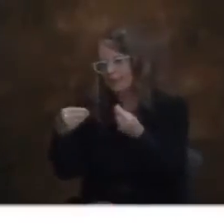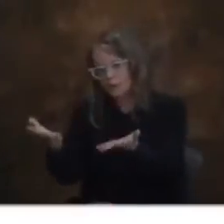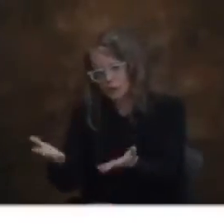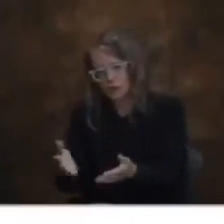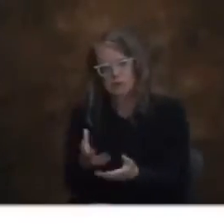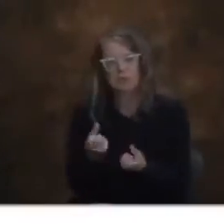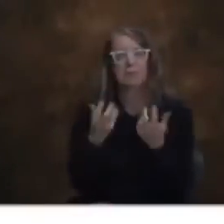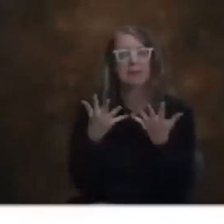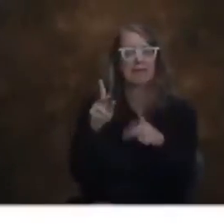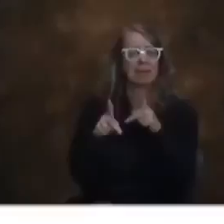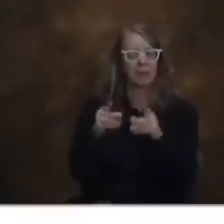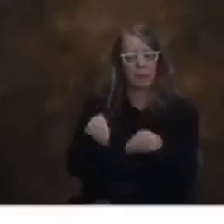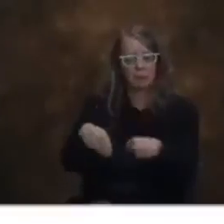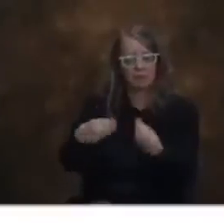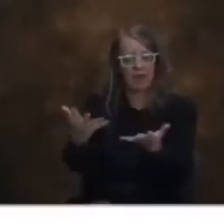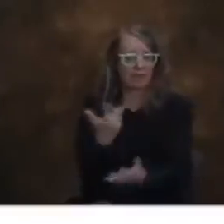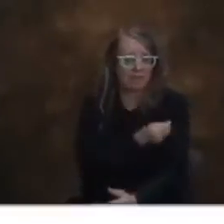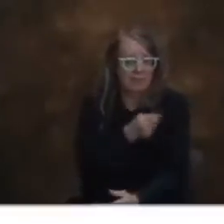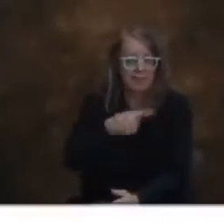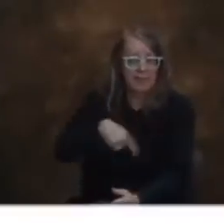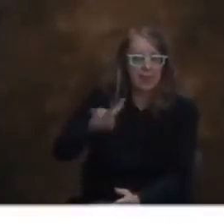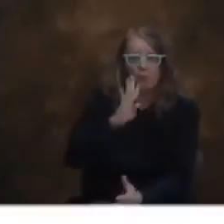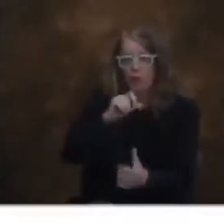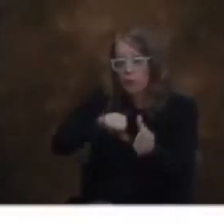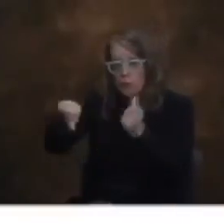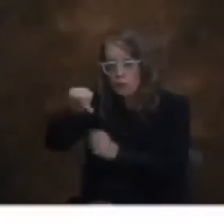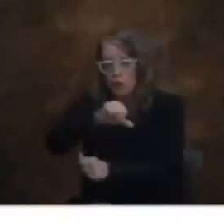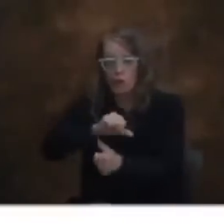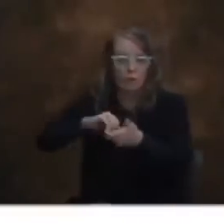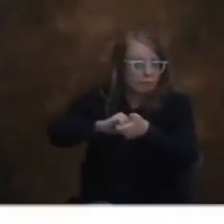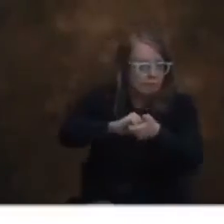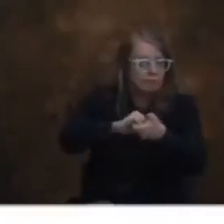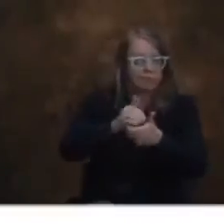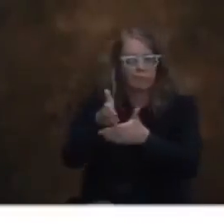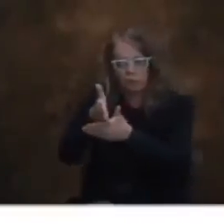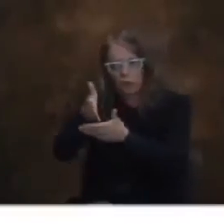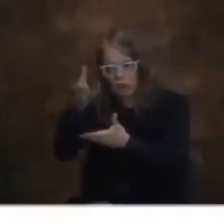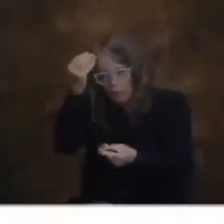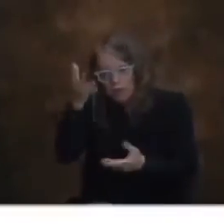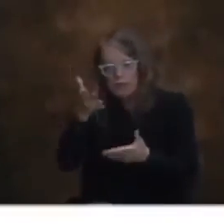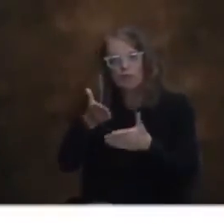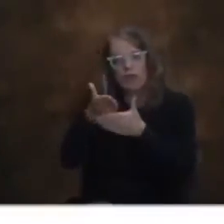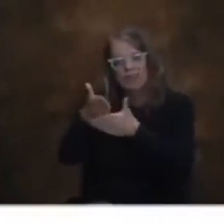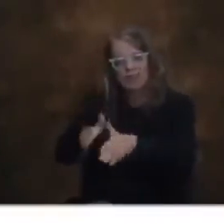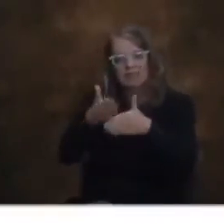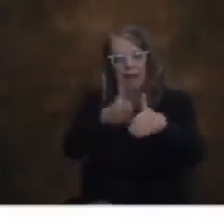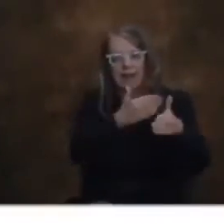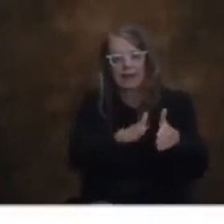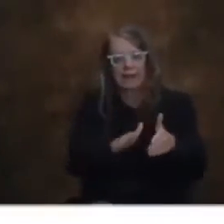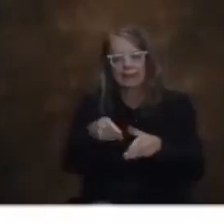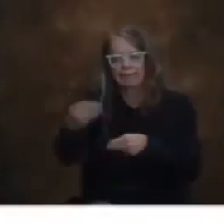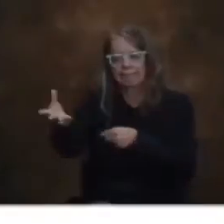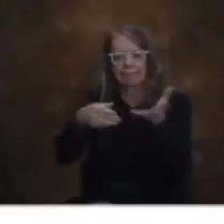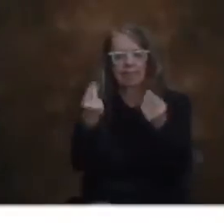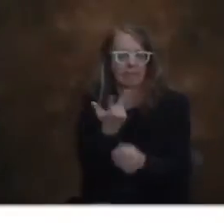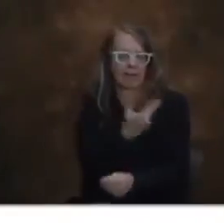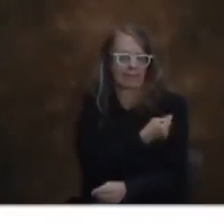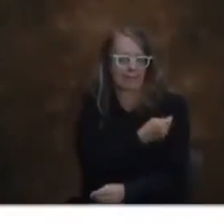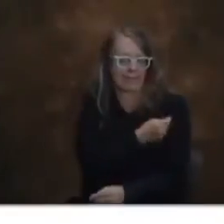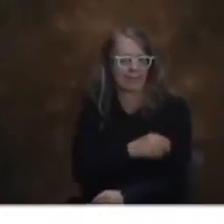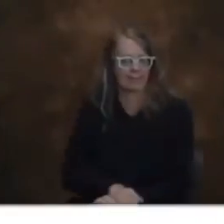comunicándose entre sí compartiendo información y dividiendo la carga de diseminar estas vacunas